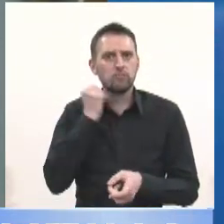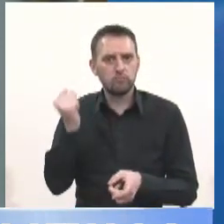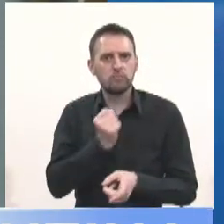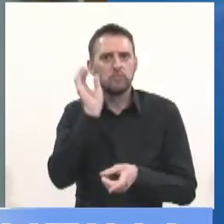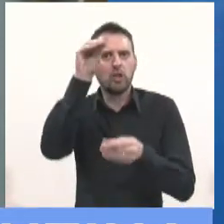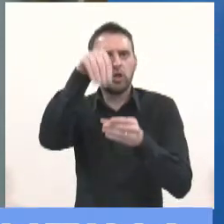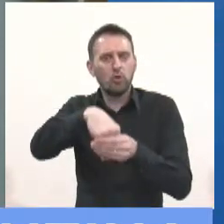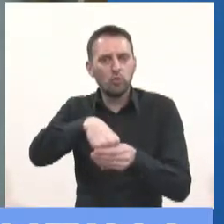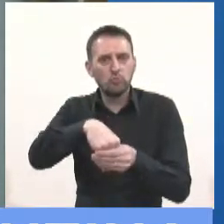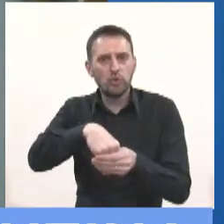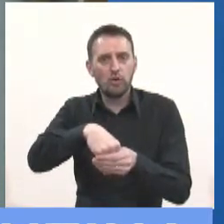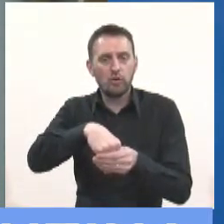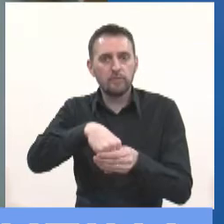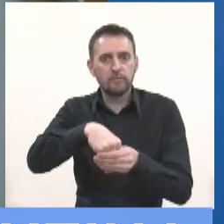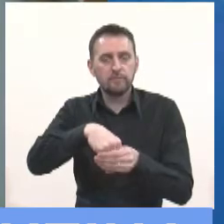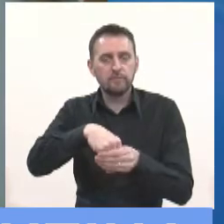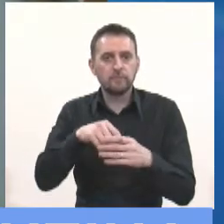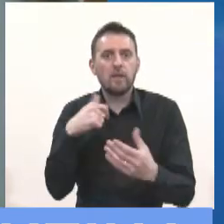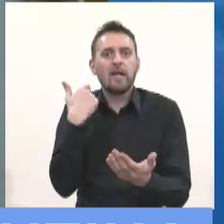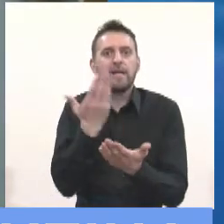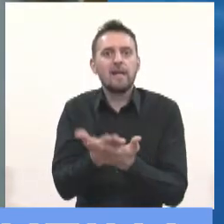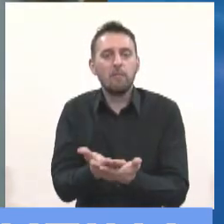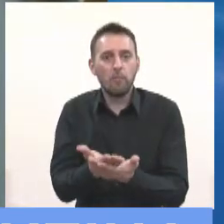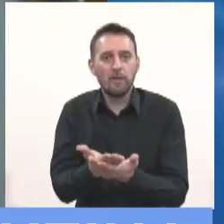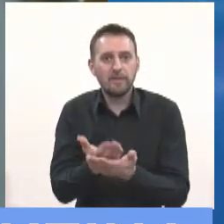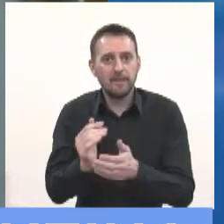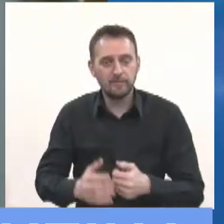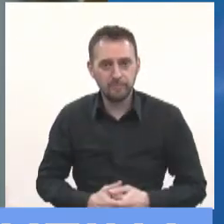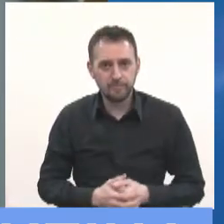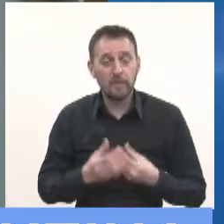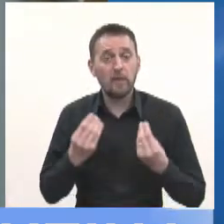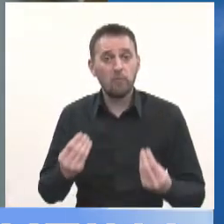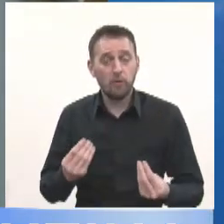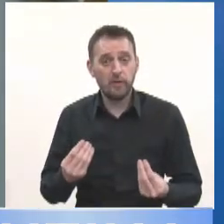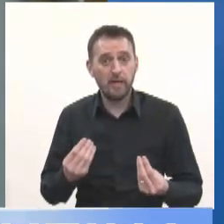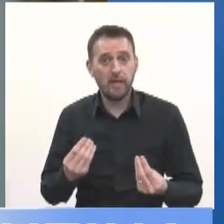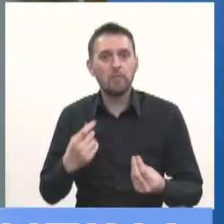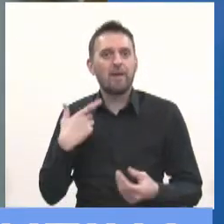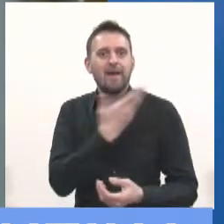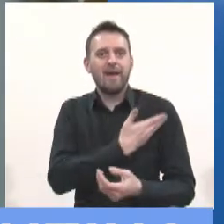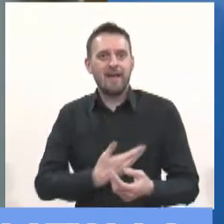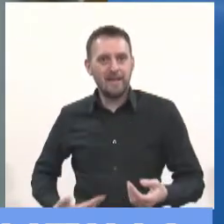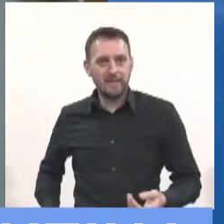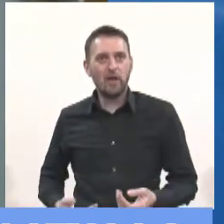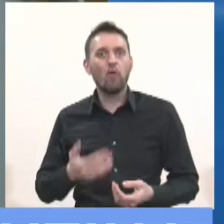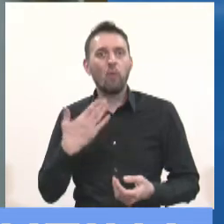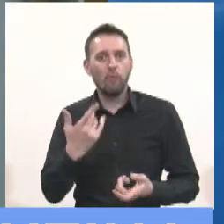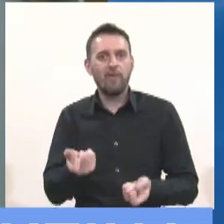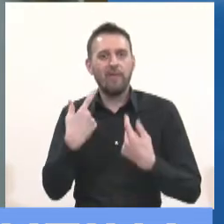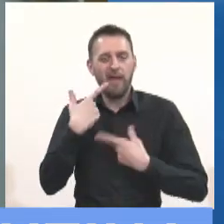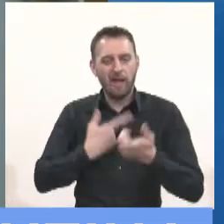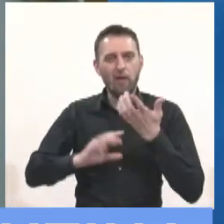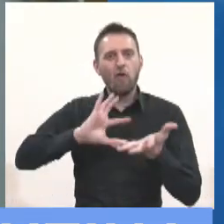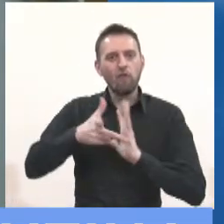inclusión dentro de la propuesta de las cláusulas CER, porque va a ser atractivo que el Estado pueda obtener también este mismo